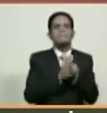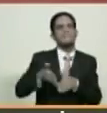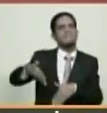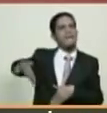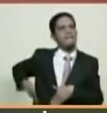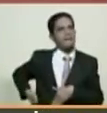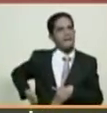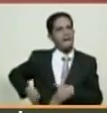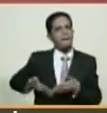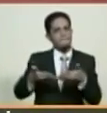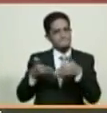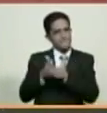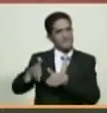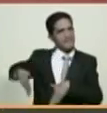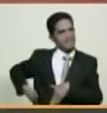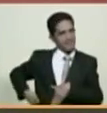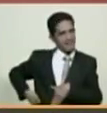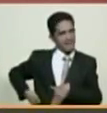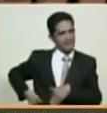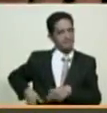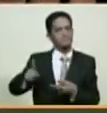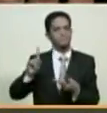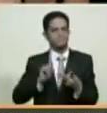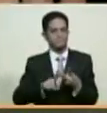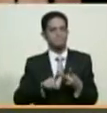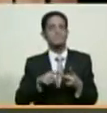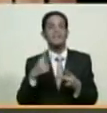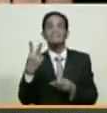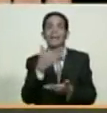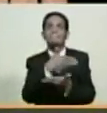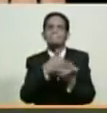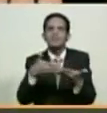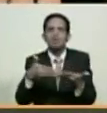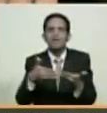hacer, en el establecimiento que lo quieran hacer. Pero los